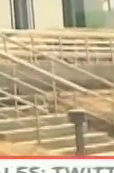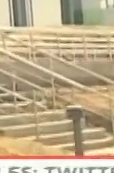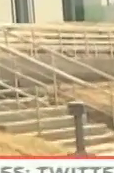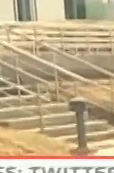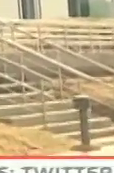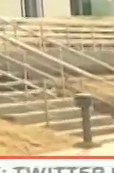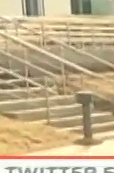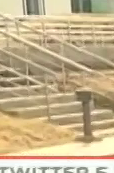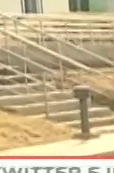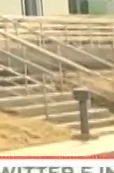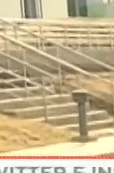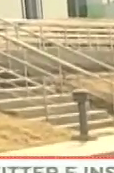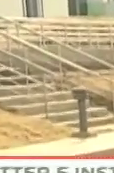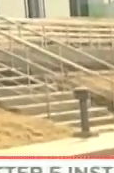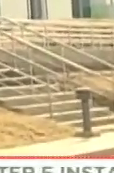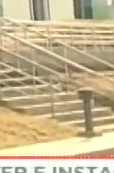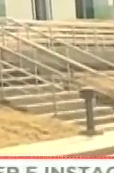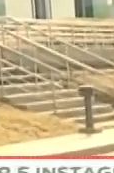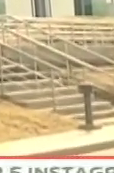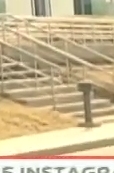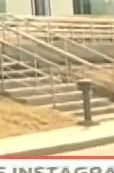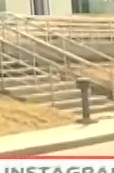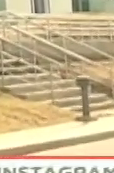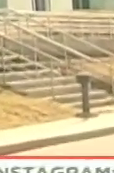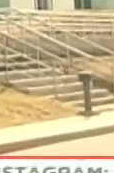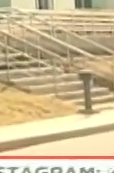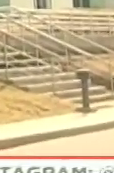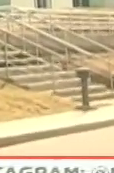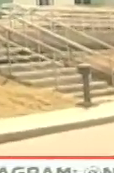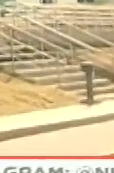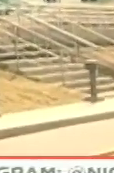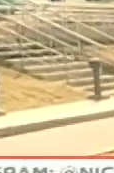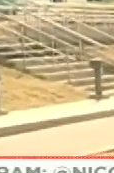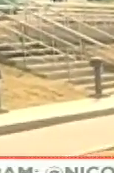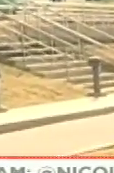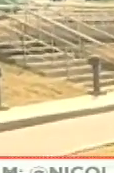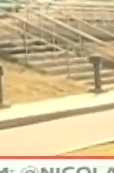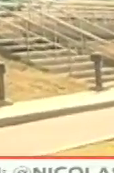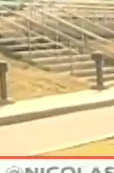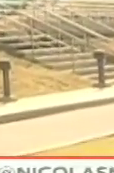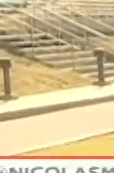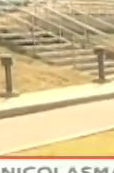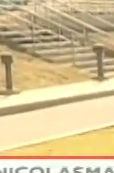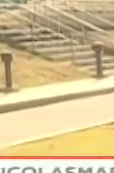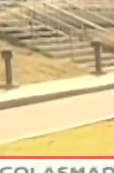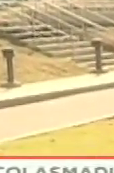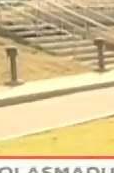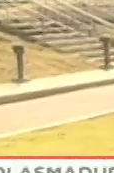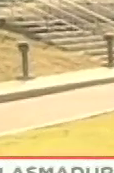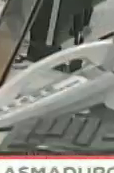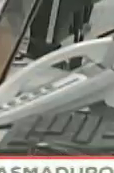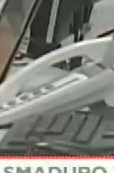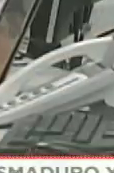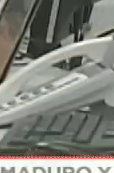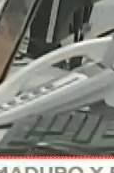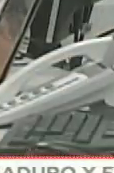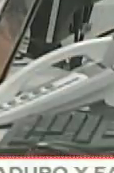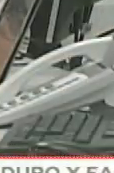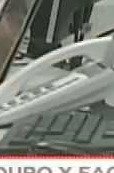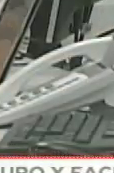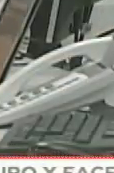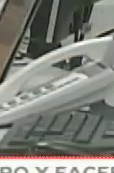a través de los medios públicos. Efectivamente, estamos en el Centro de Operaciones de la Red de Valle de la Pascua, de CanTV, construido entre el año 2011